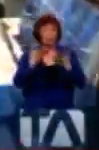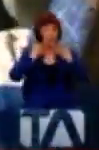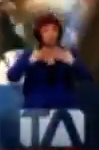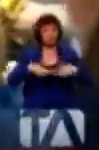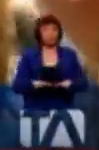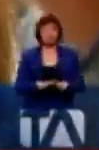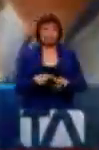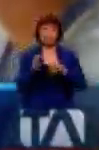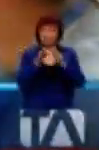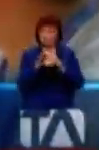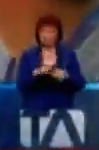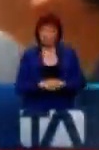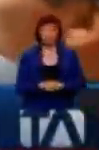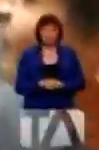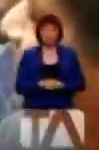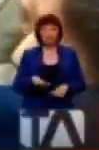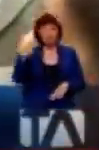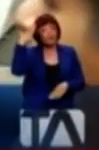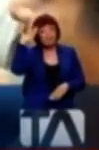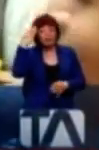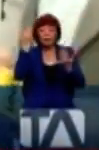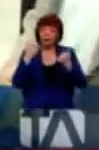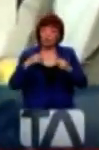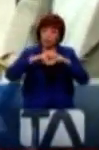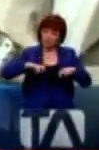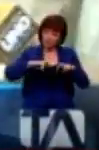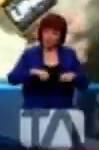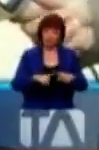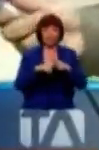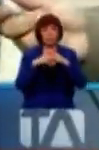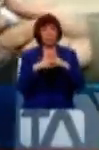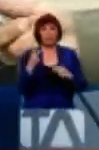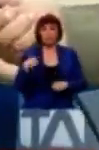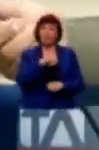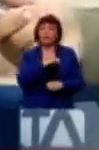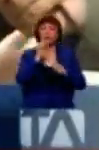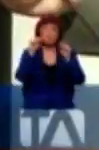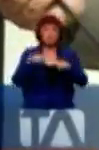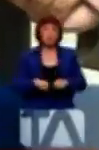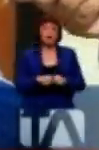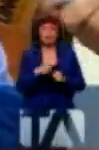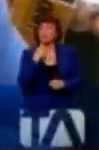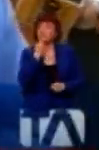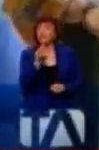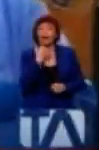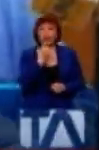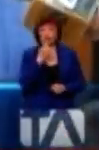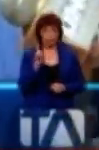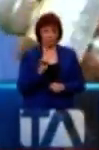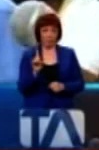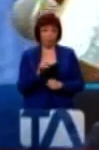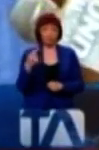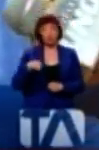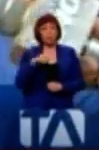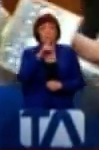su versión. Esto es una etapa de indagación en que no se puede decir lo que he manifestado.